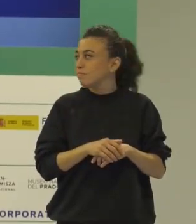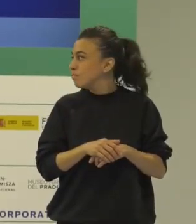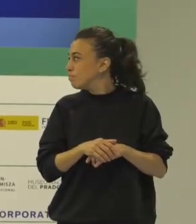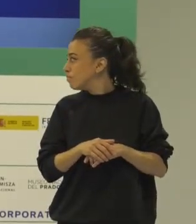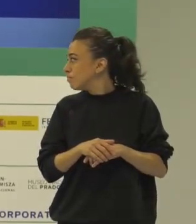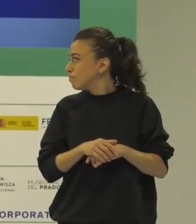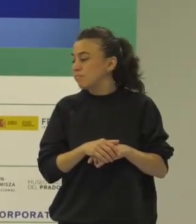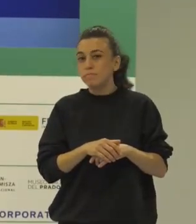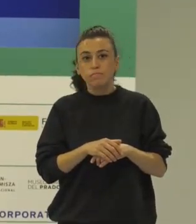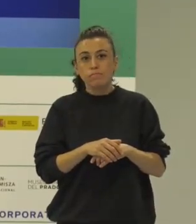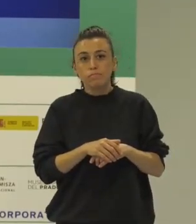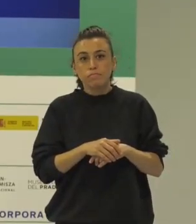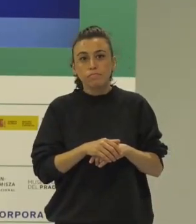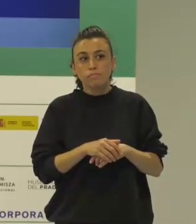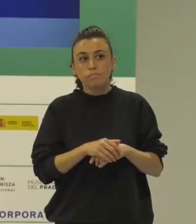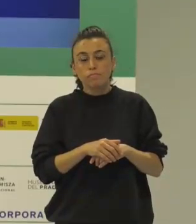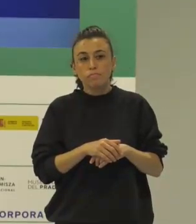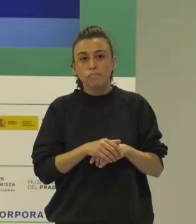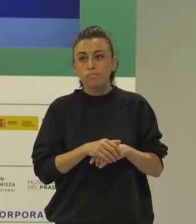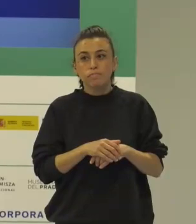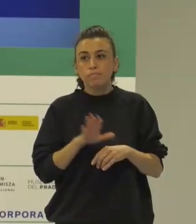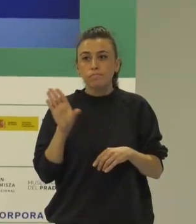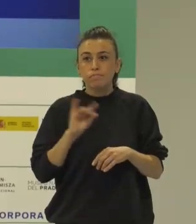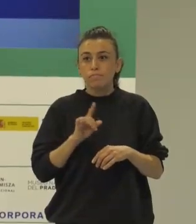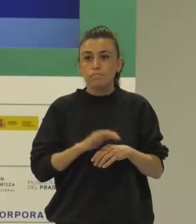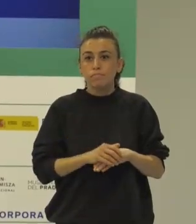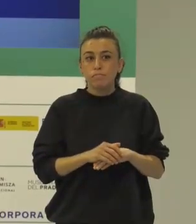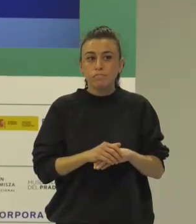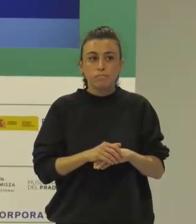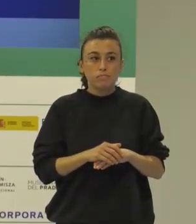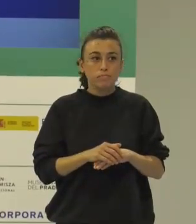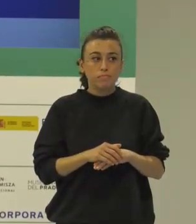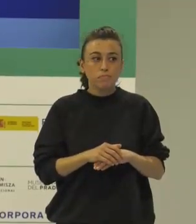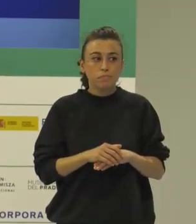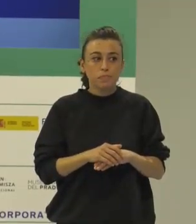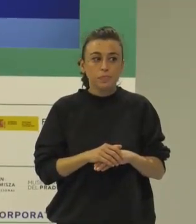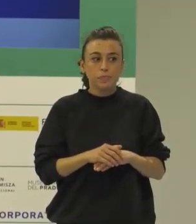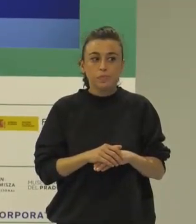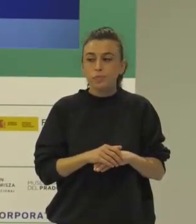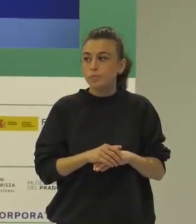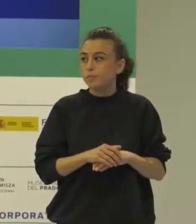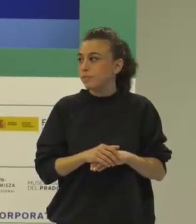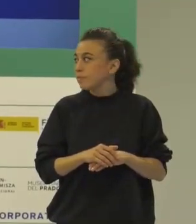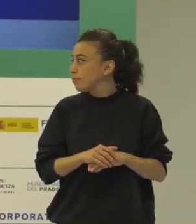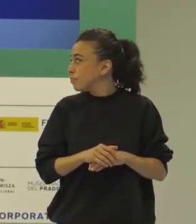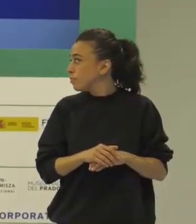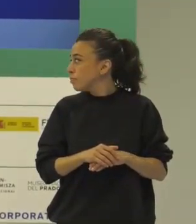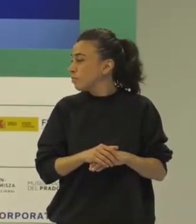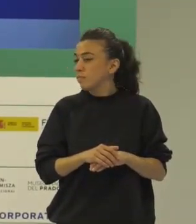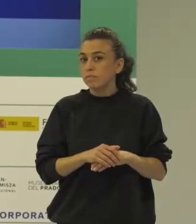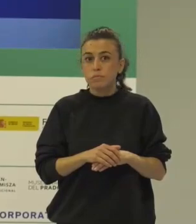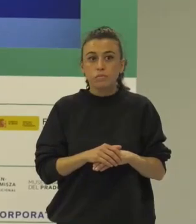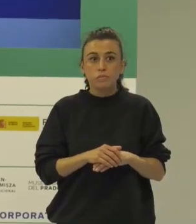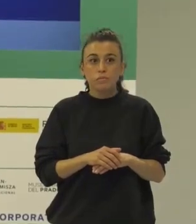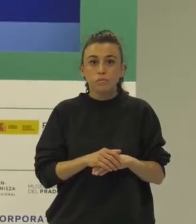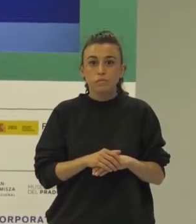es básicamente, son historias que muestran la Cuba más subterránea, la Cuba más surreal. Y básicamente,